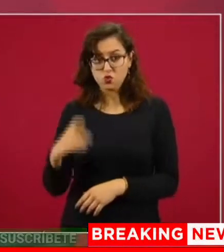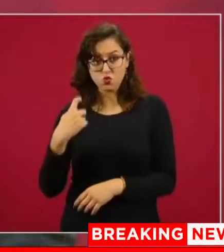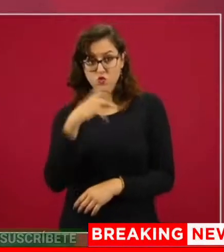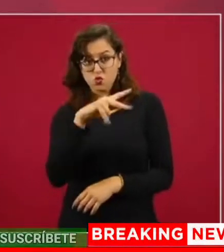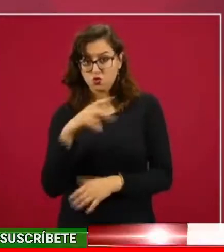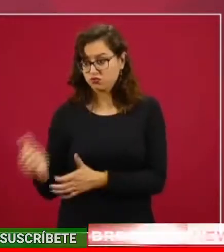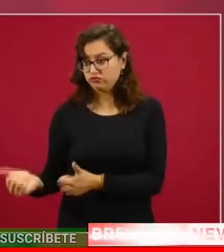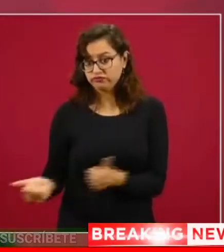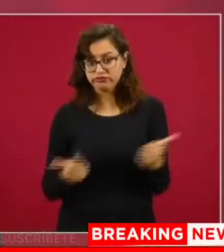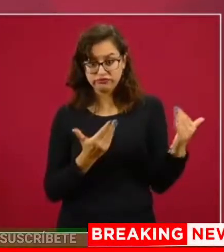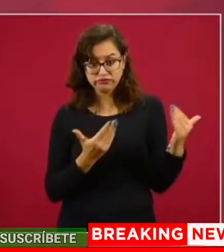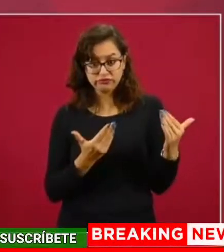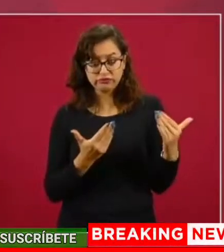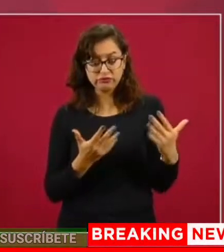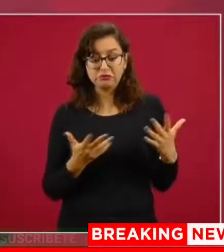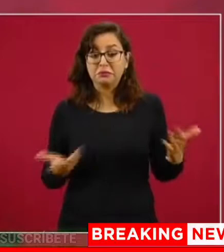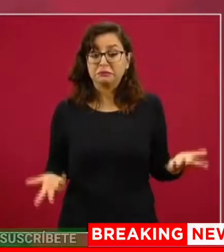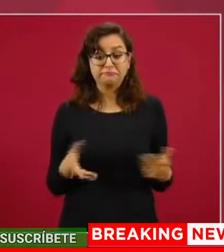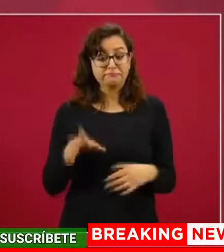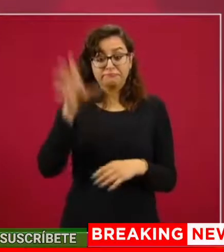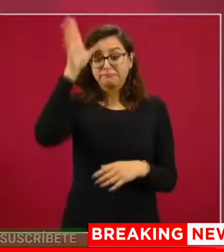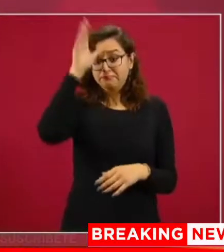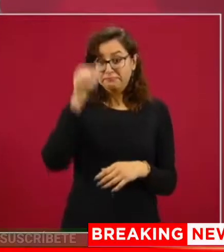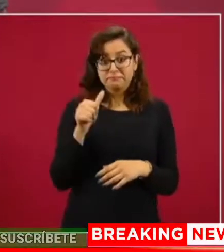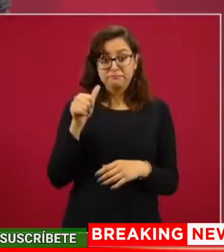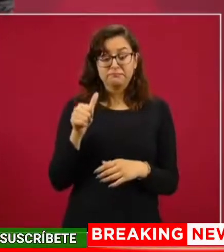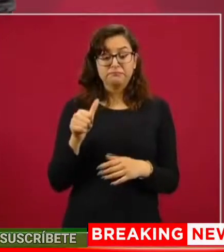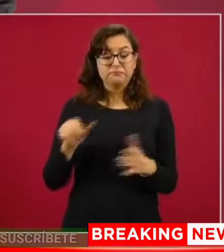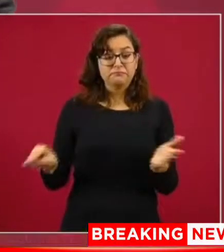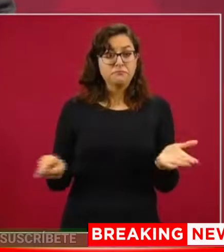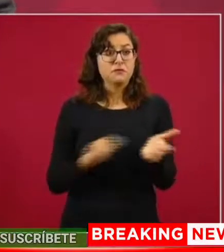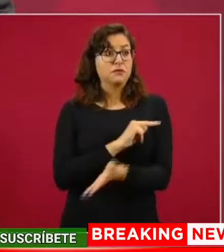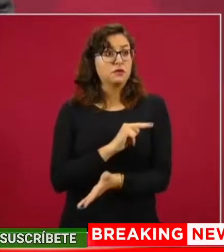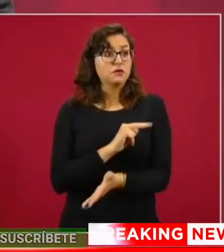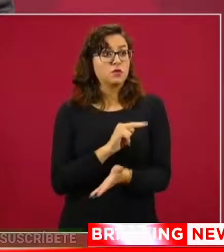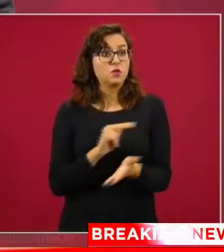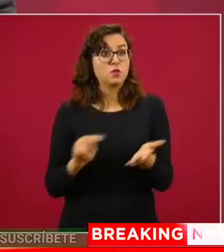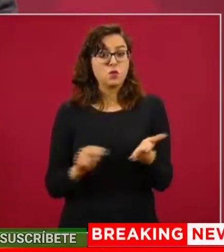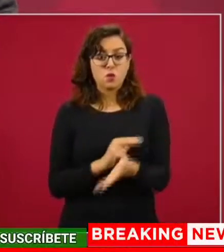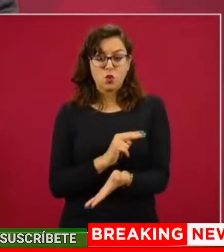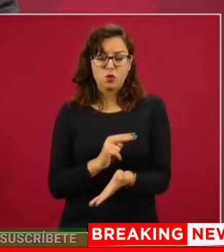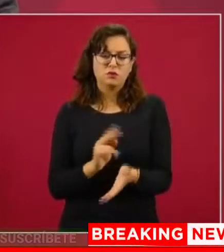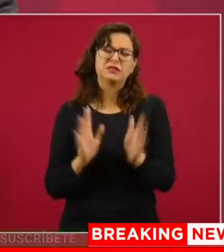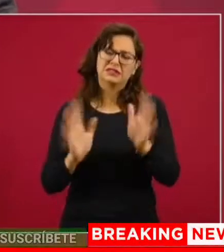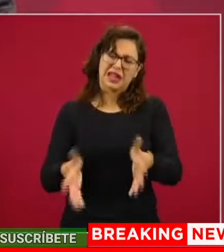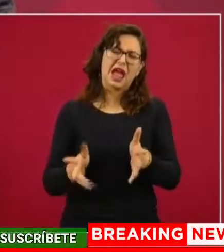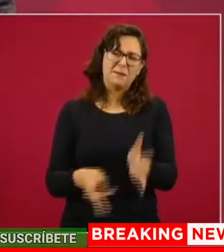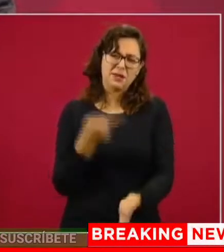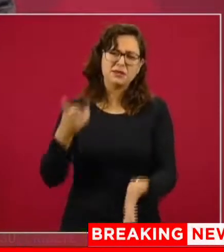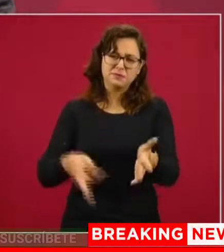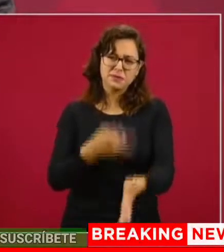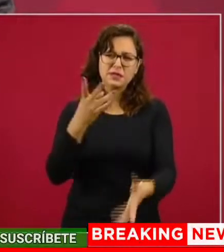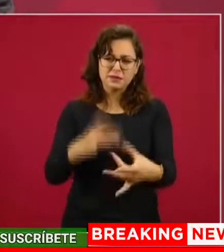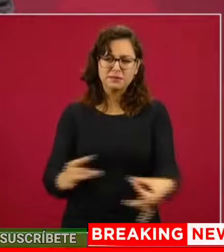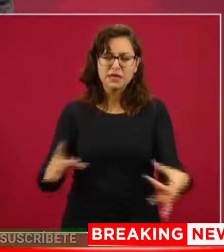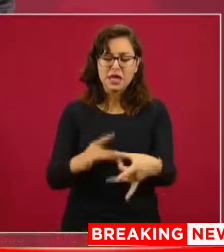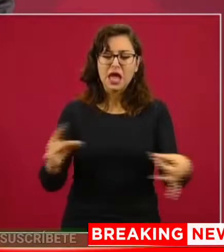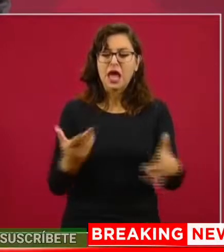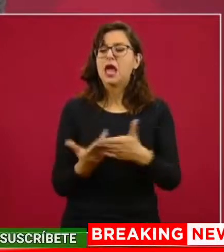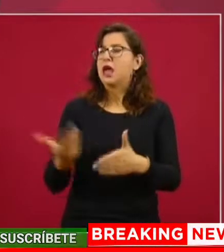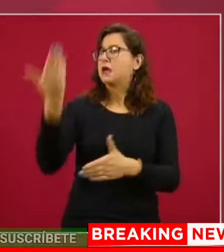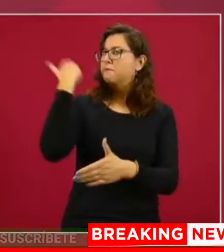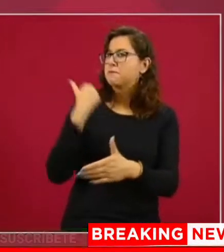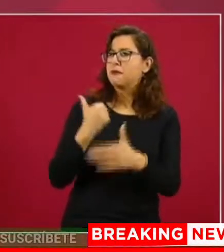Es un convenio que se suscribió, como lo hemos dicho muchas veces,